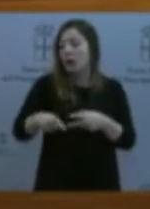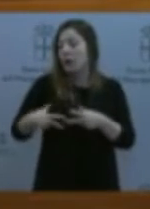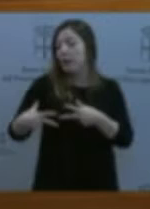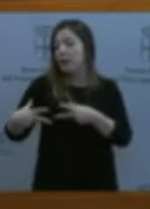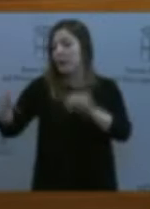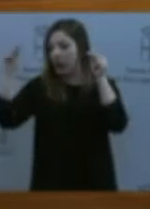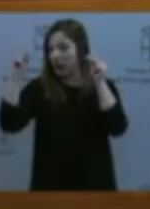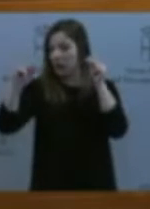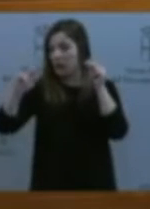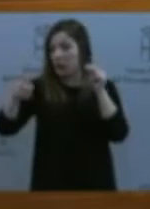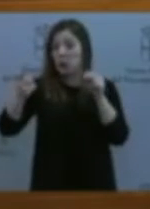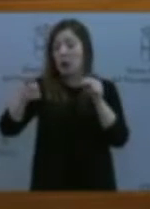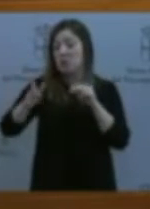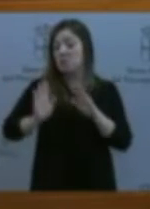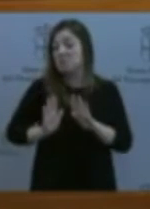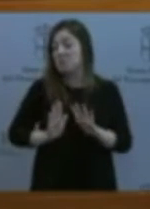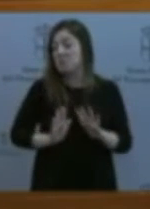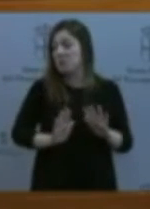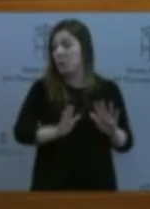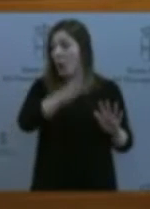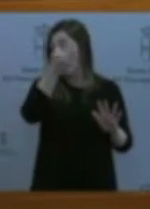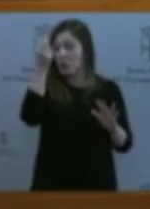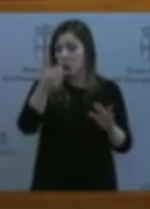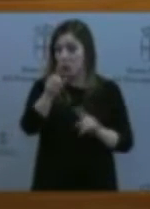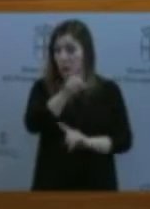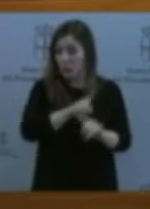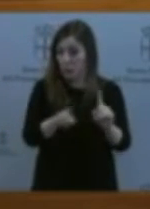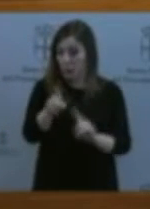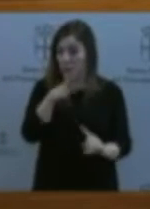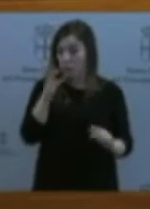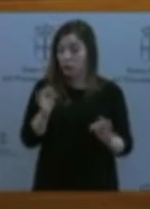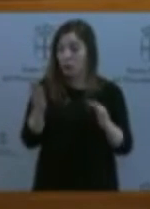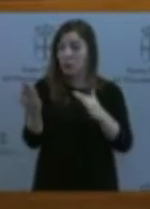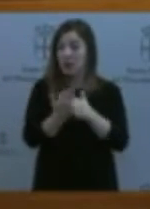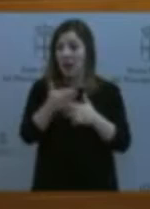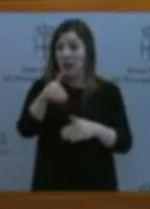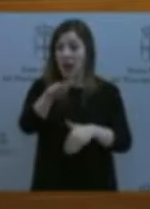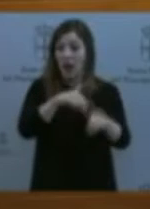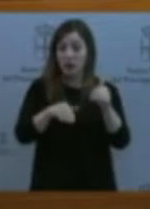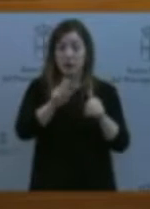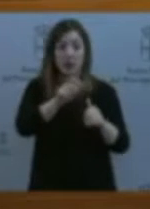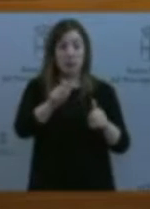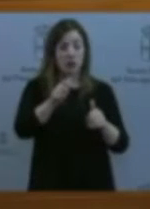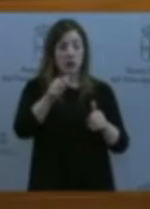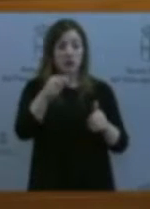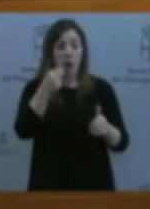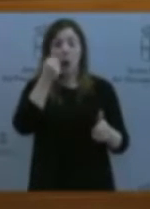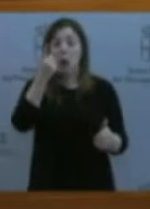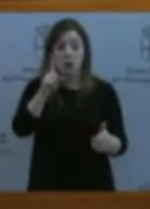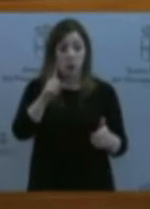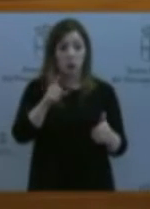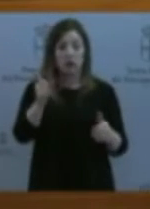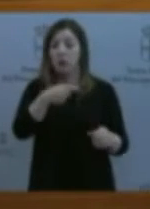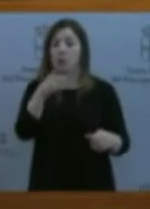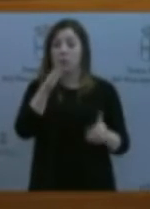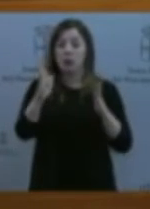mitad de lo que van a ser las elecciones y que la gente pues que se despiste con ello, pero yo creo que va a ser muy importante el que tenga un